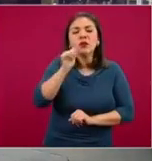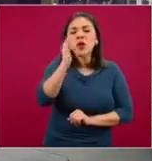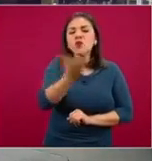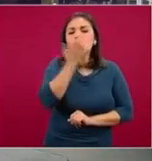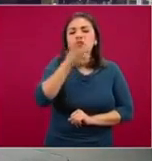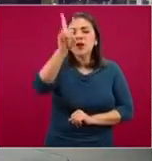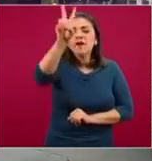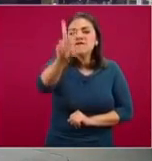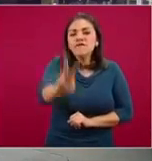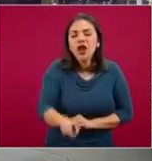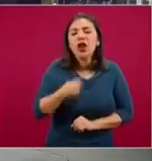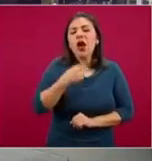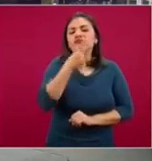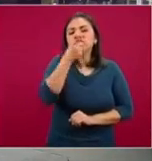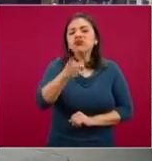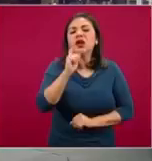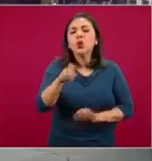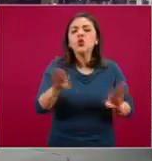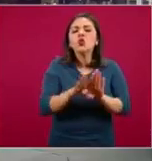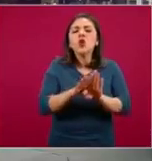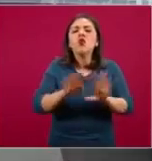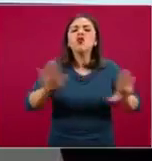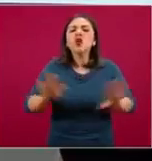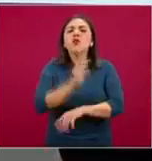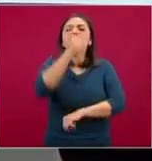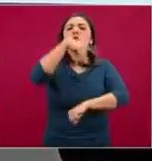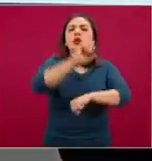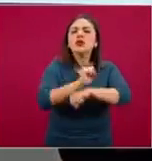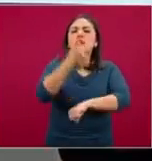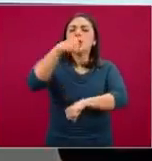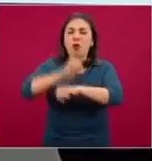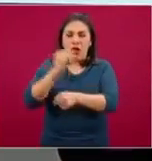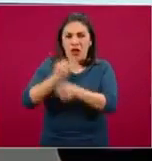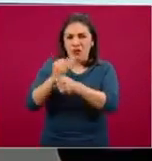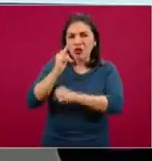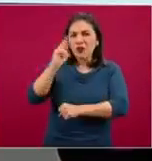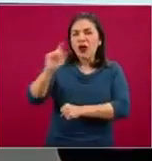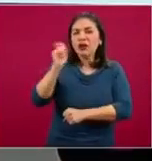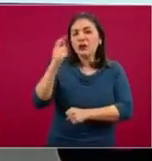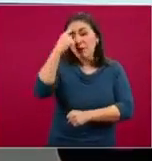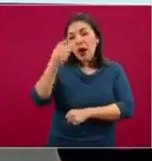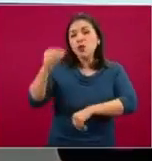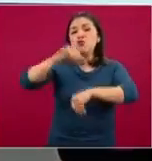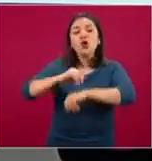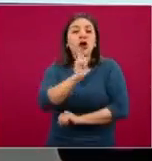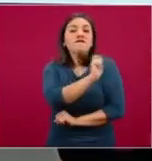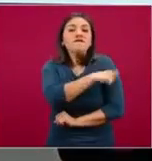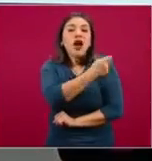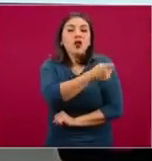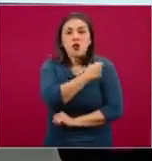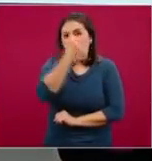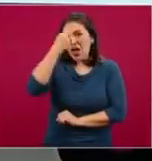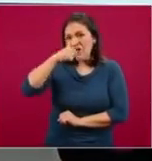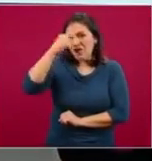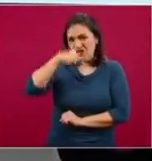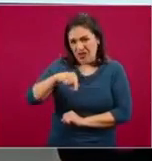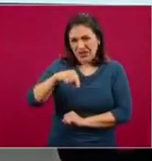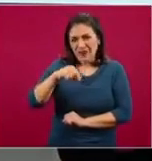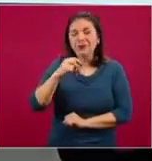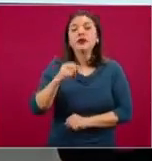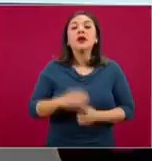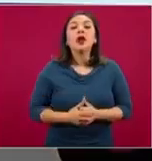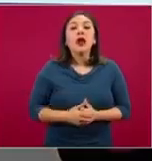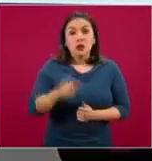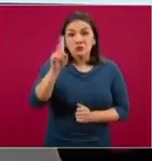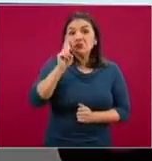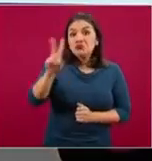actualizamos cómo va el avance semanal, en este caso de la aplicación de la vacuna contra la influenza estacional.